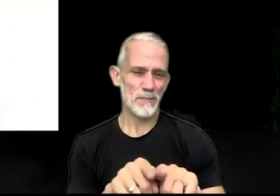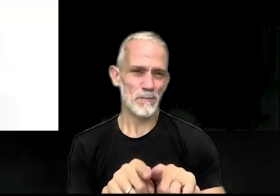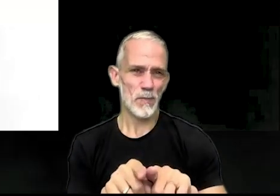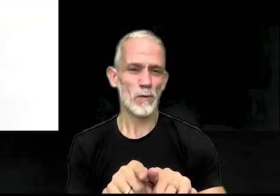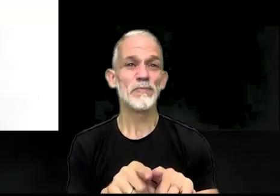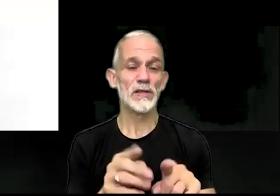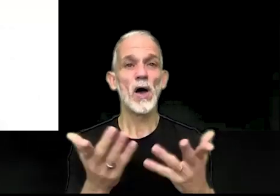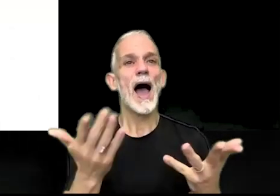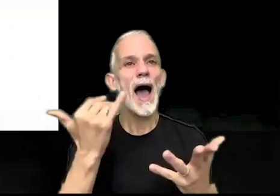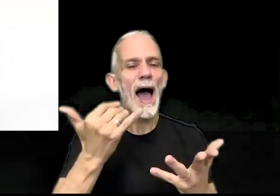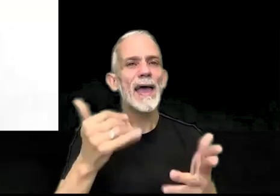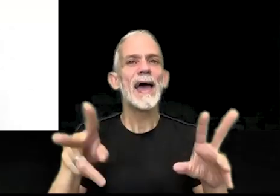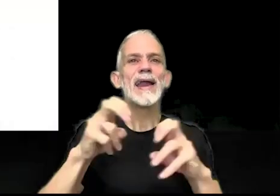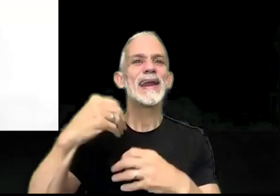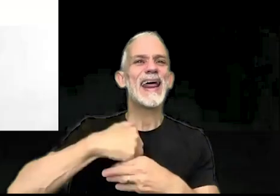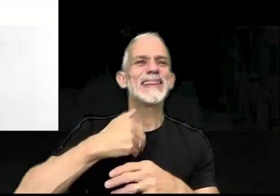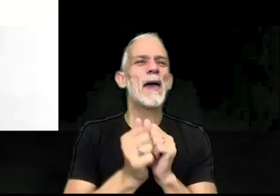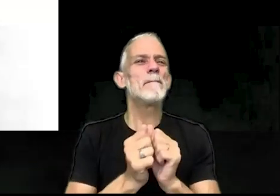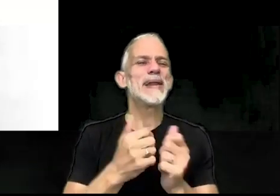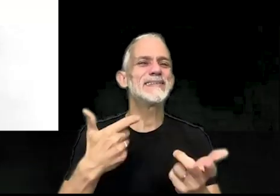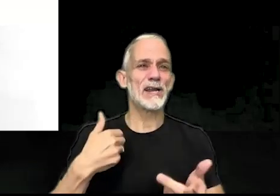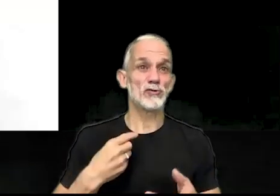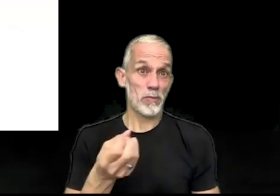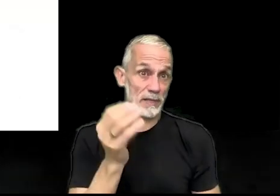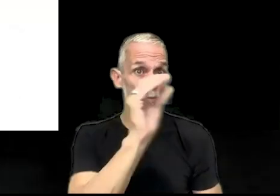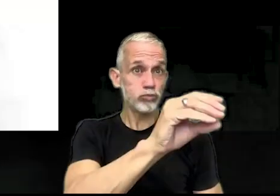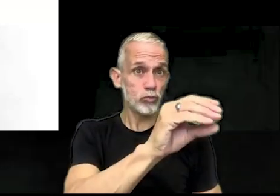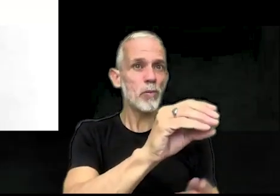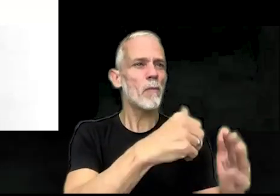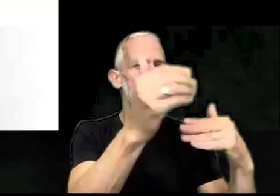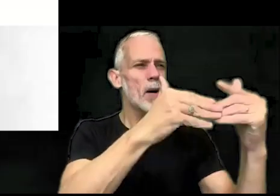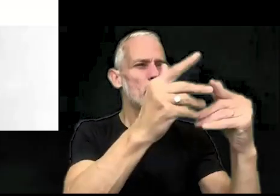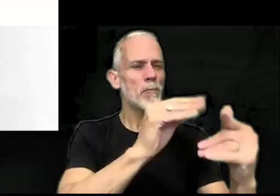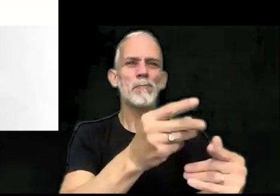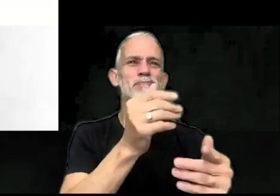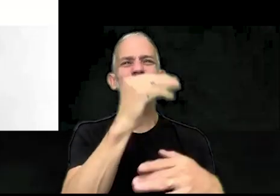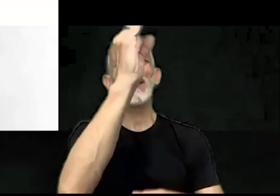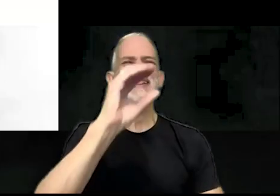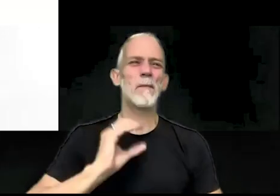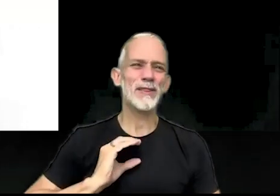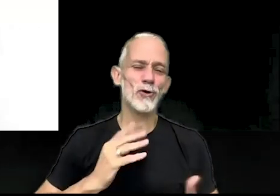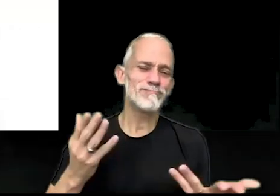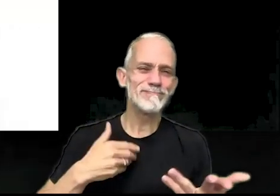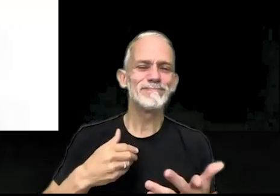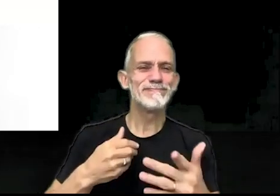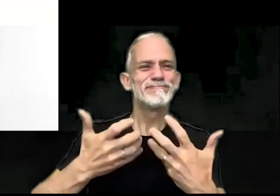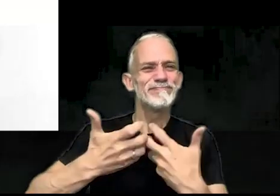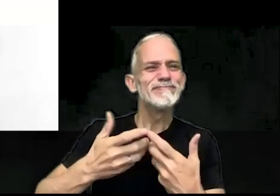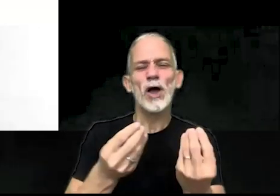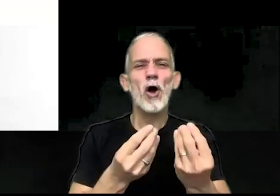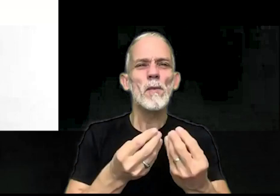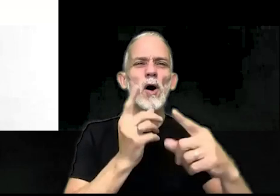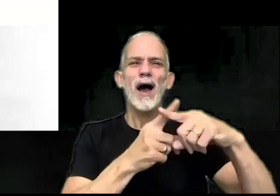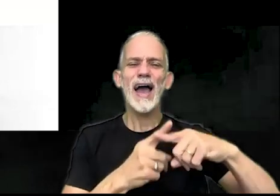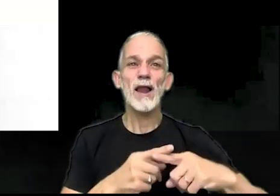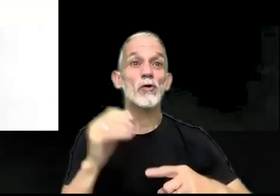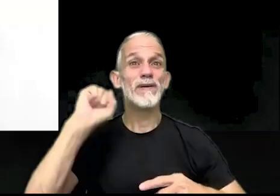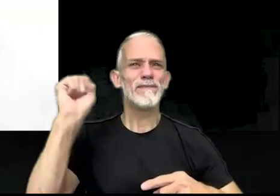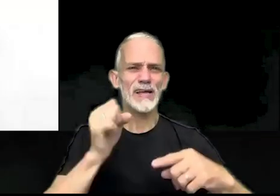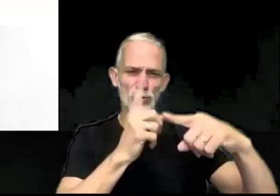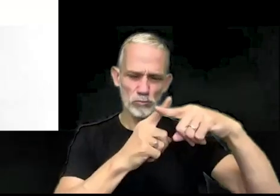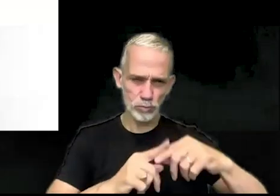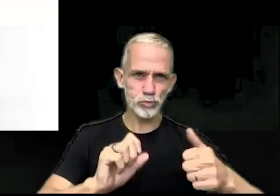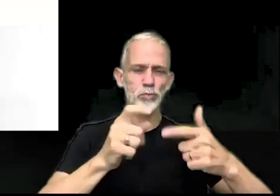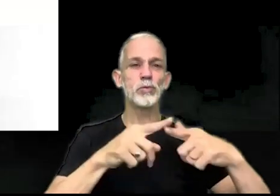beneficiario obtiene renta empresaria, el fideicomiso va a calcular el mecanismo de inflación, va a